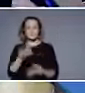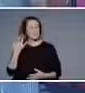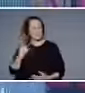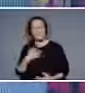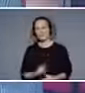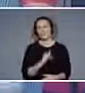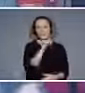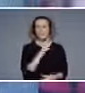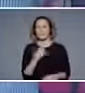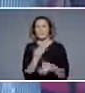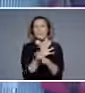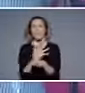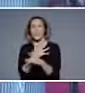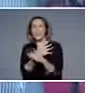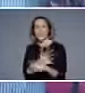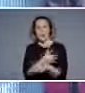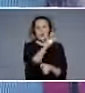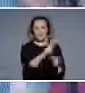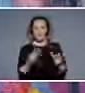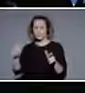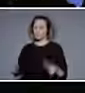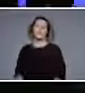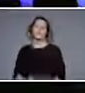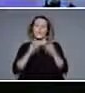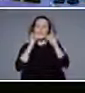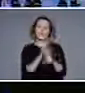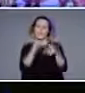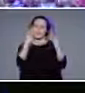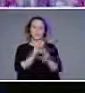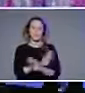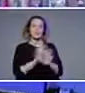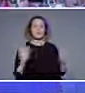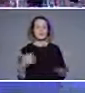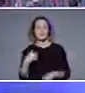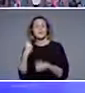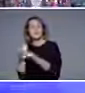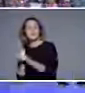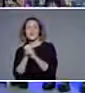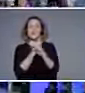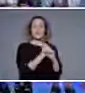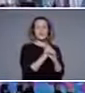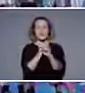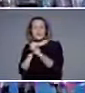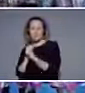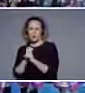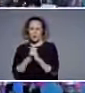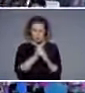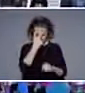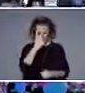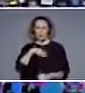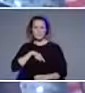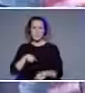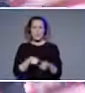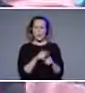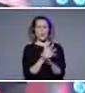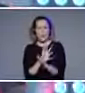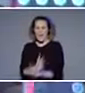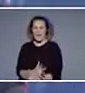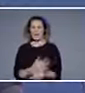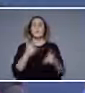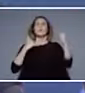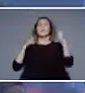de jugar ya con la gente. Si tú también te sientes un juguete y